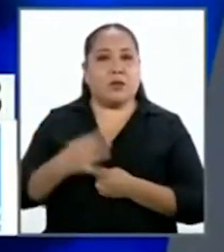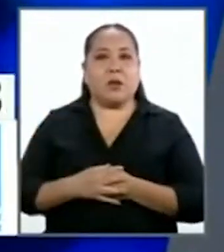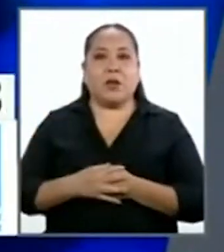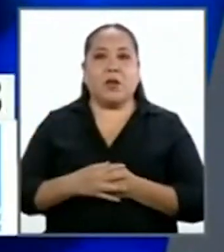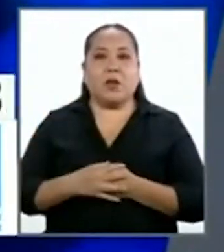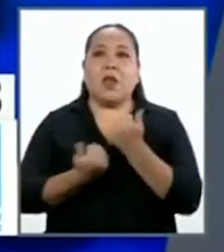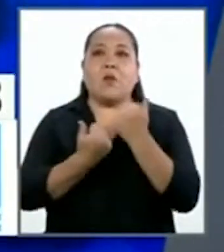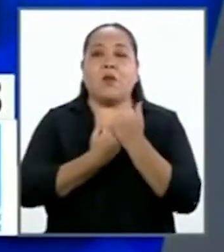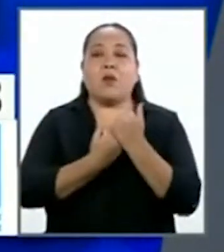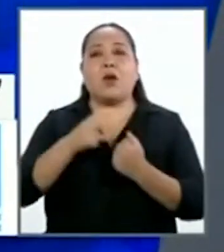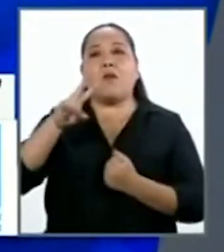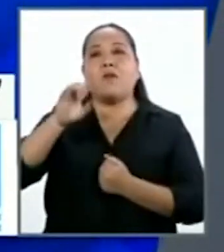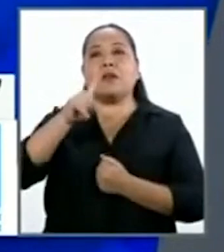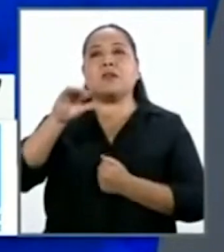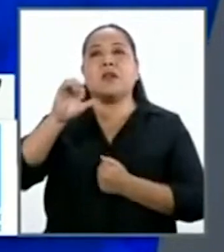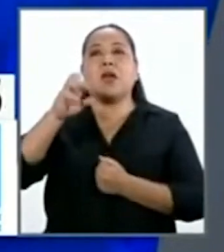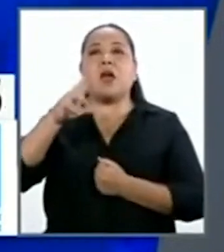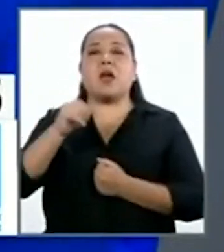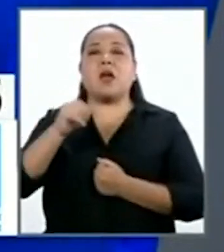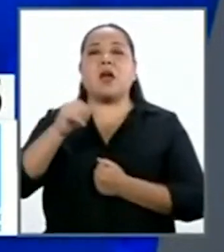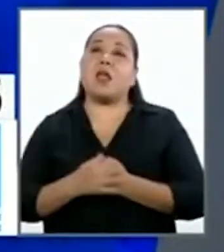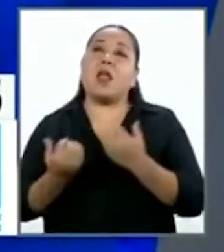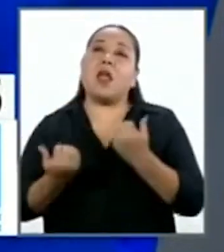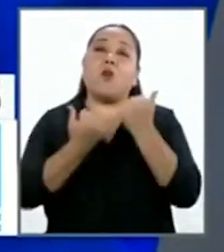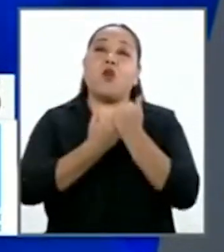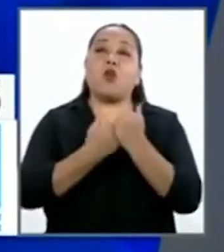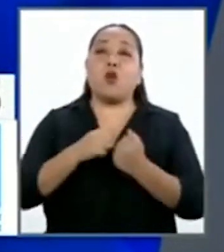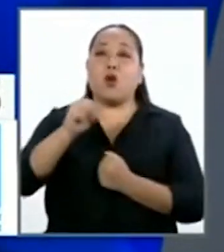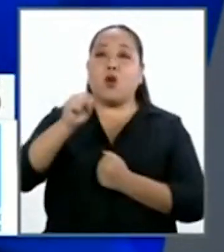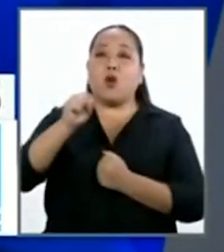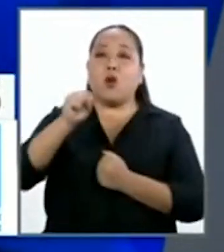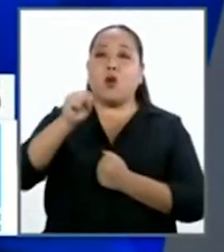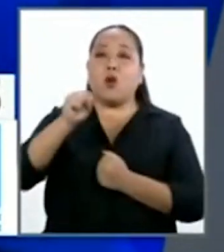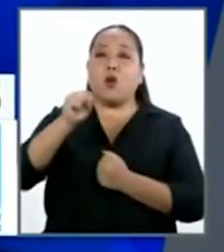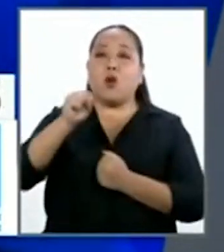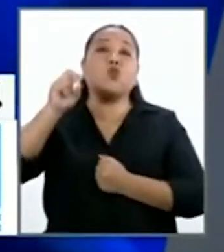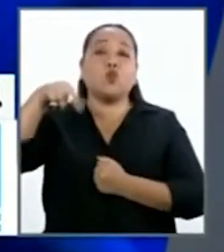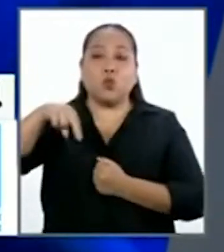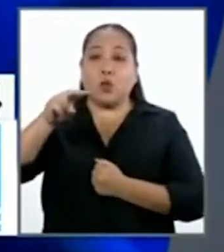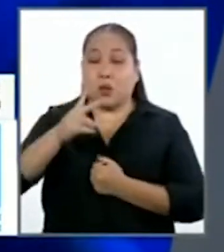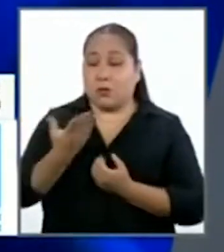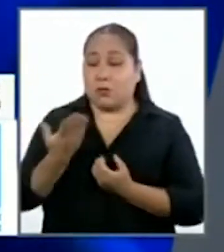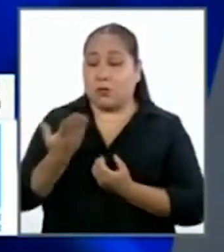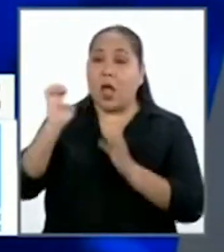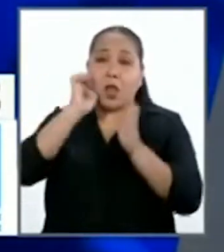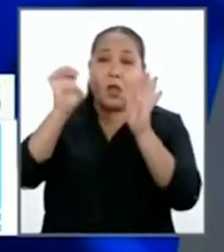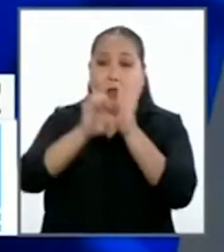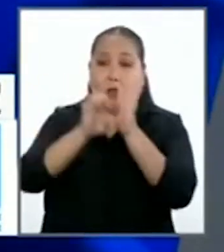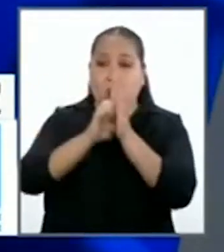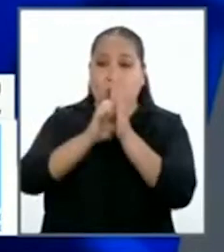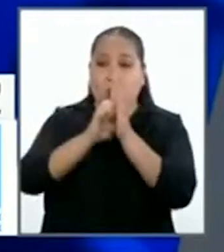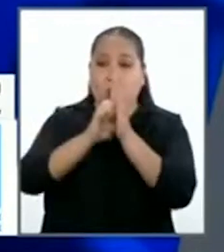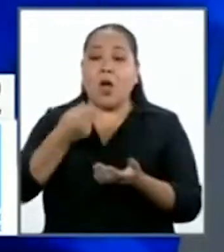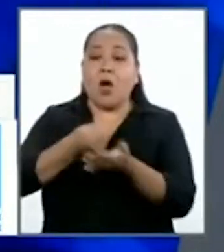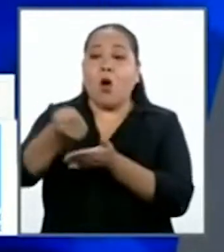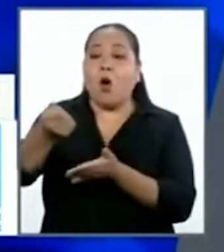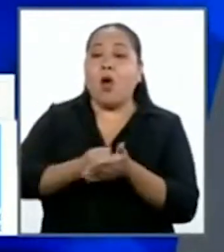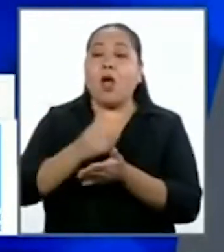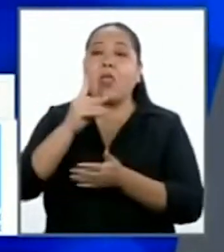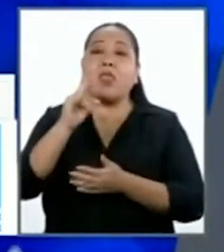socio de vizcarra el socio de richard swing no el ejemplo que usted menciona no contrató